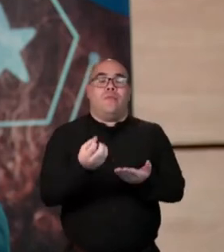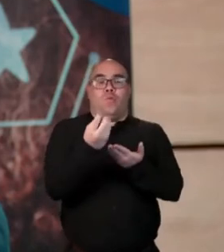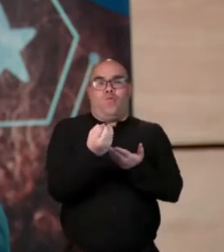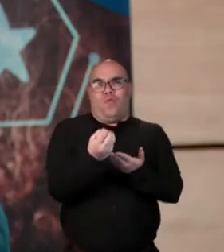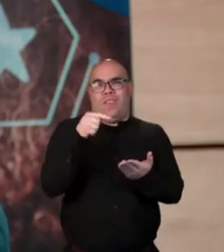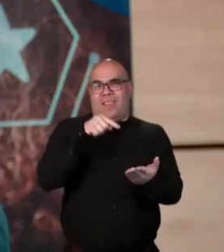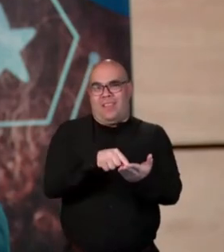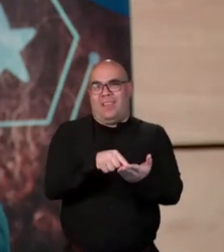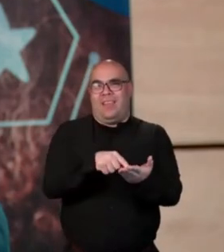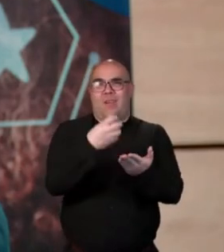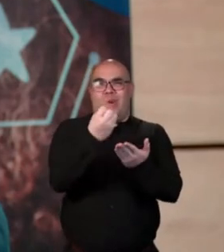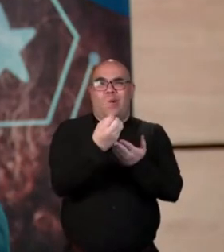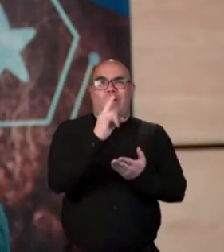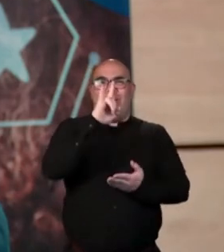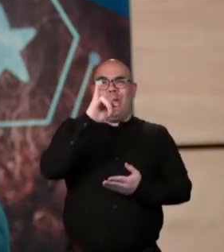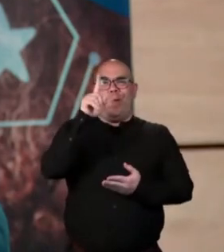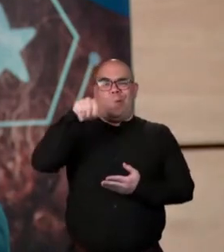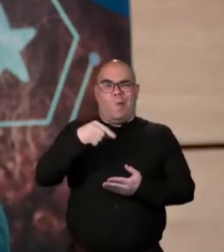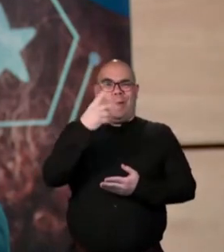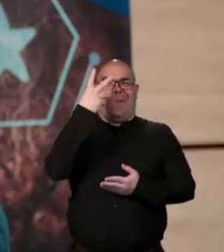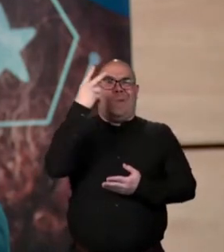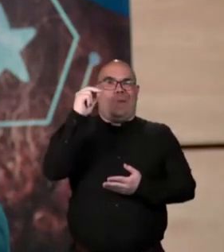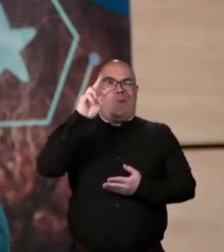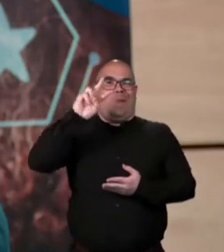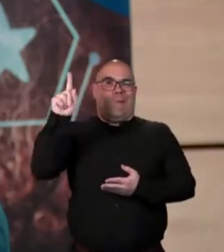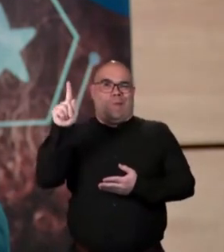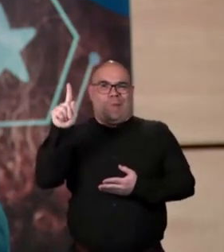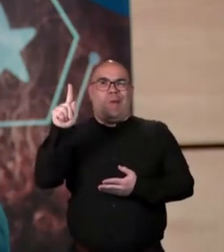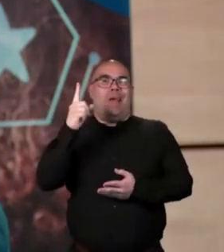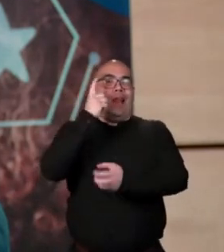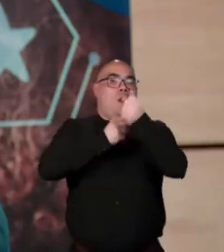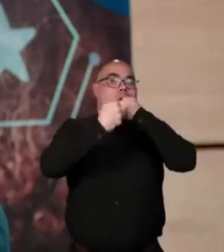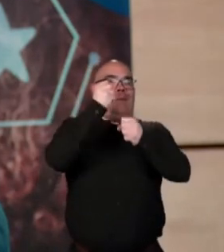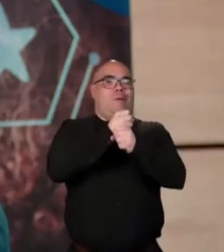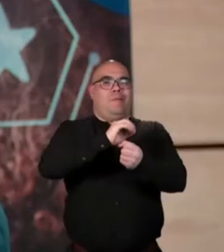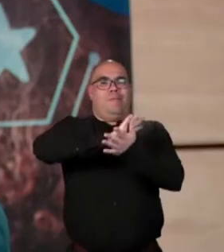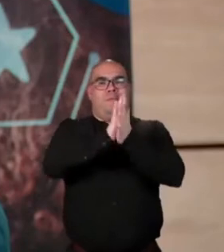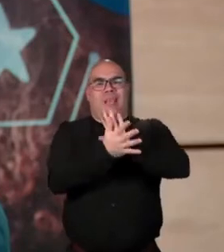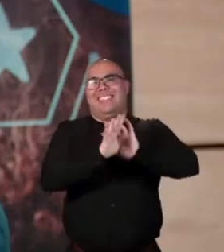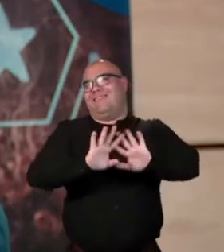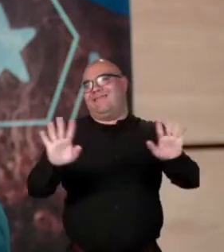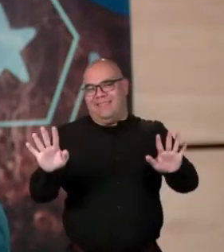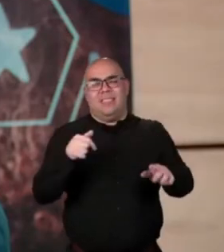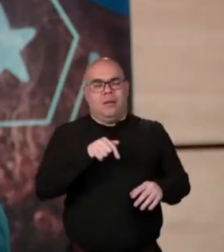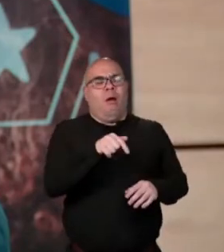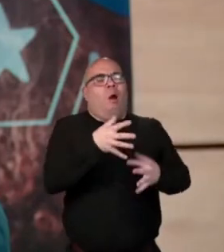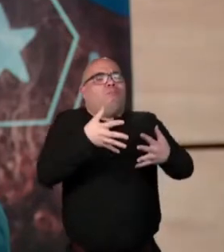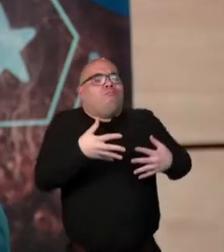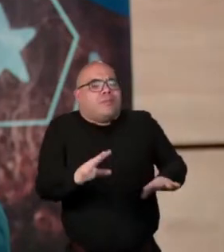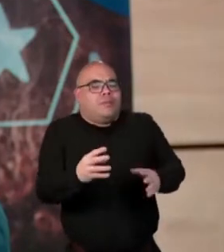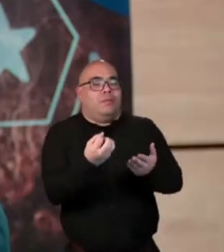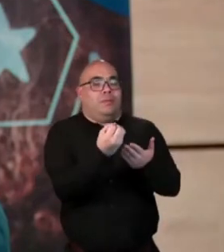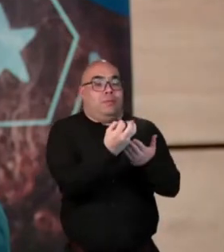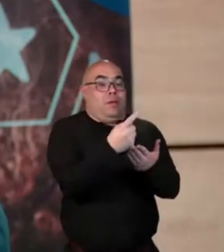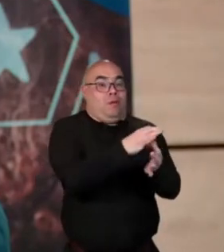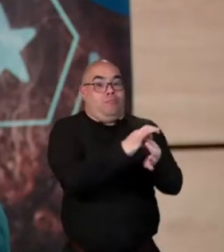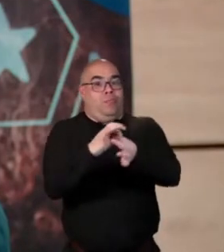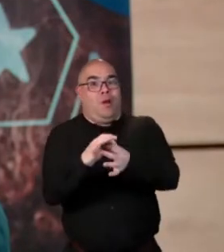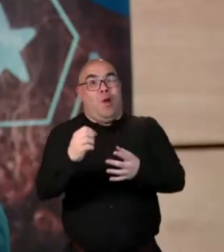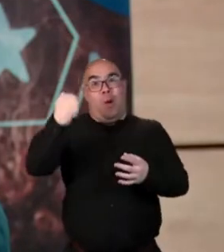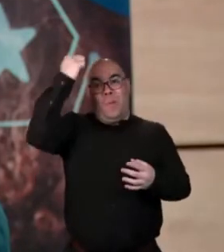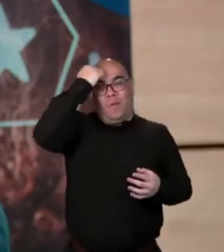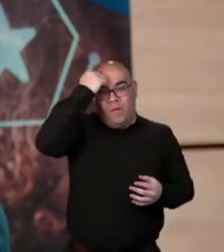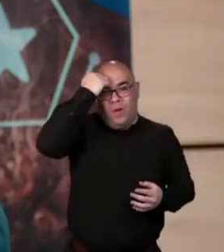los llamamos guys 21 porque finalizamos el año pasado y concretando esa misión cuando participan los profesores los colectivos